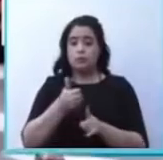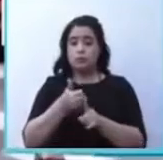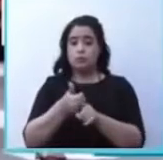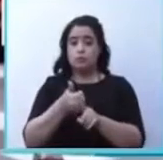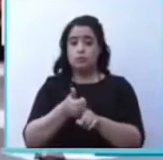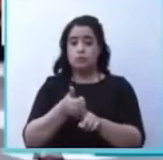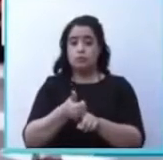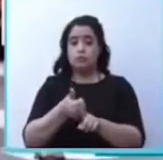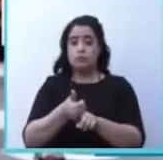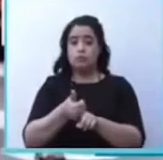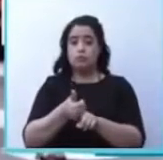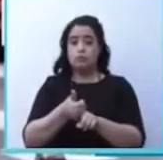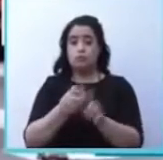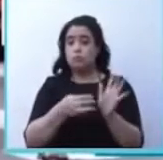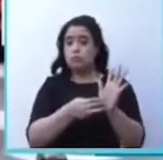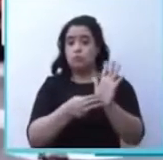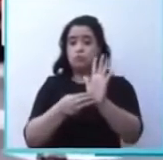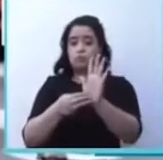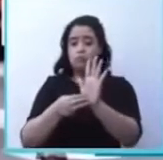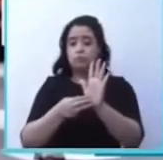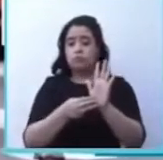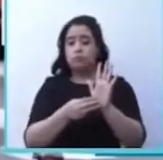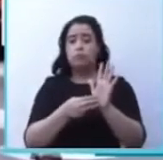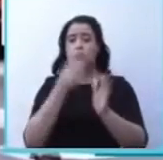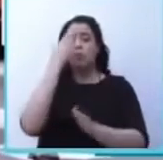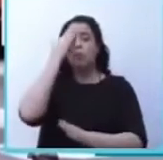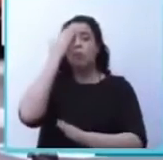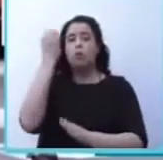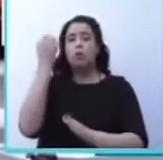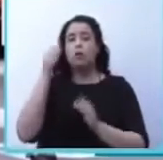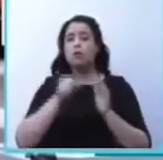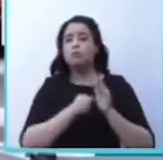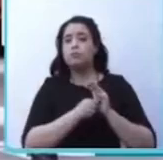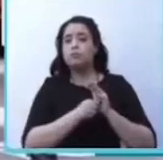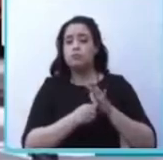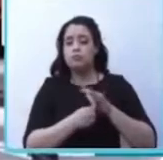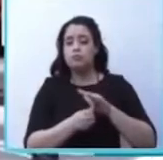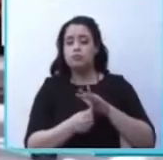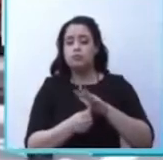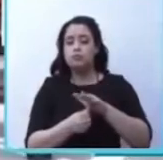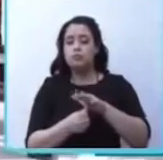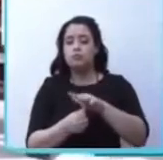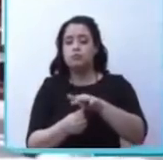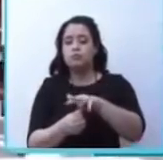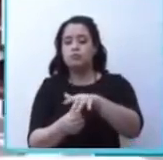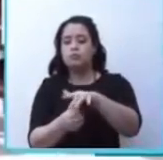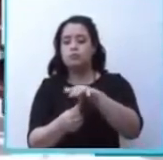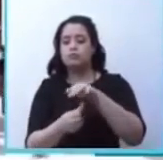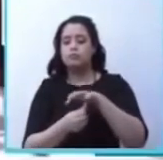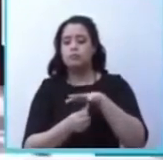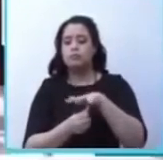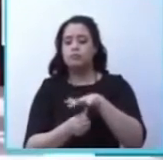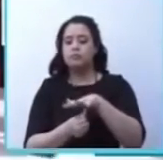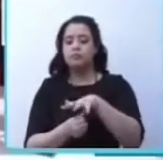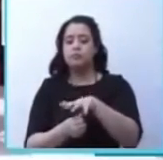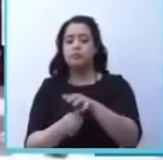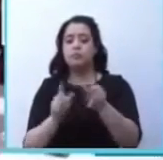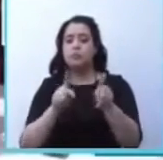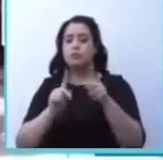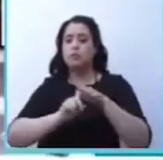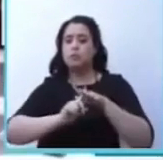Este hecho histórico solo pudo surgir de la